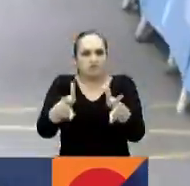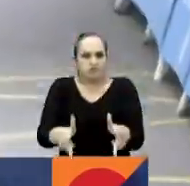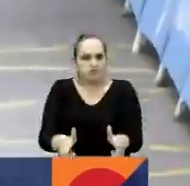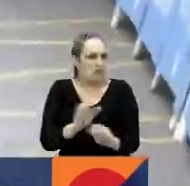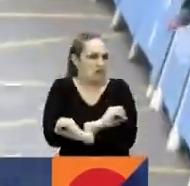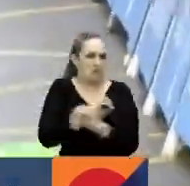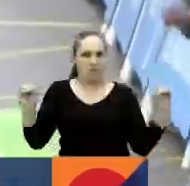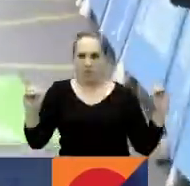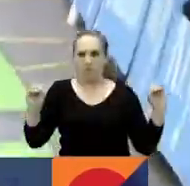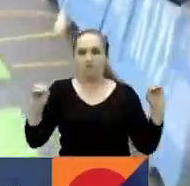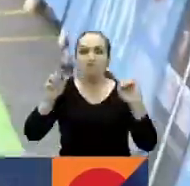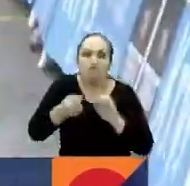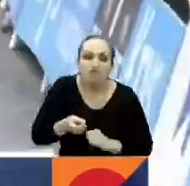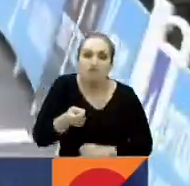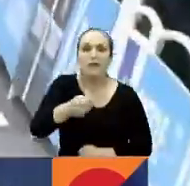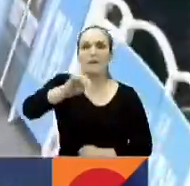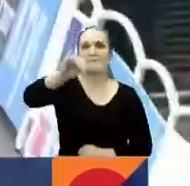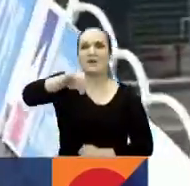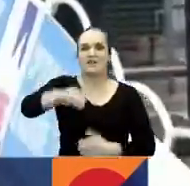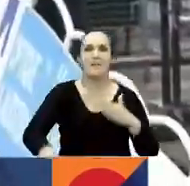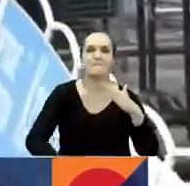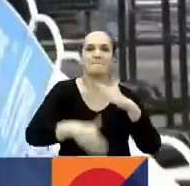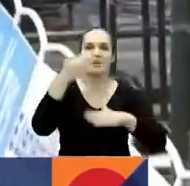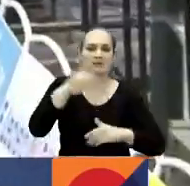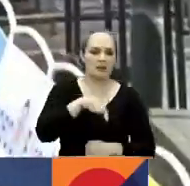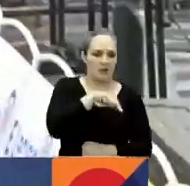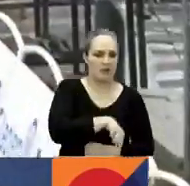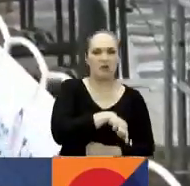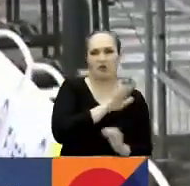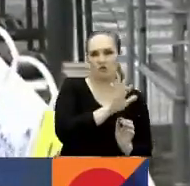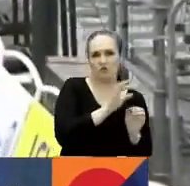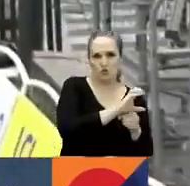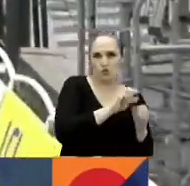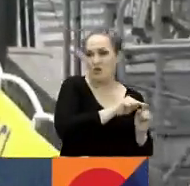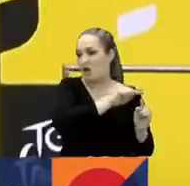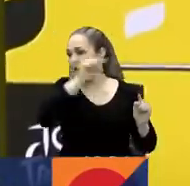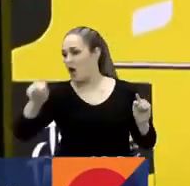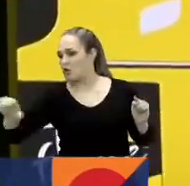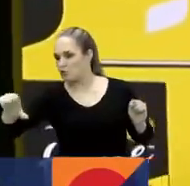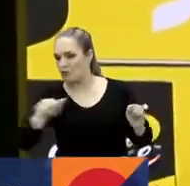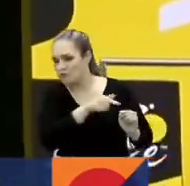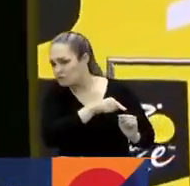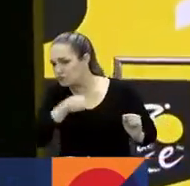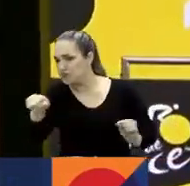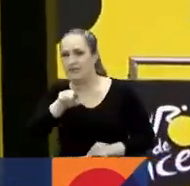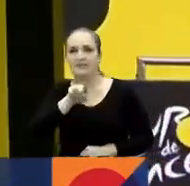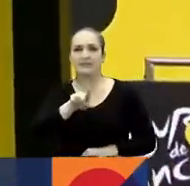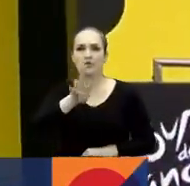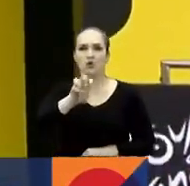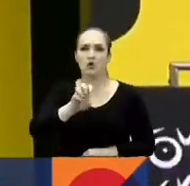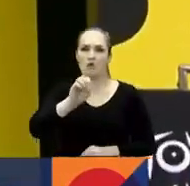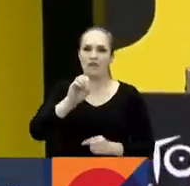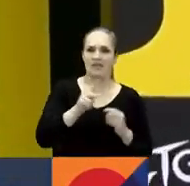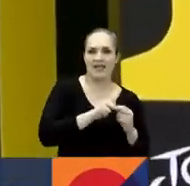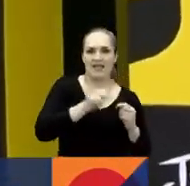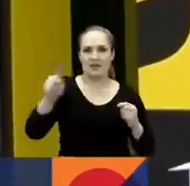y se reanudará el martes con la jornada entre Albertville y Valence de 190 kilómetros en terreno